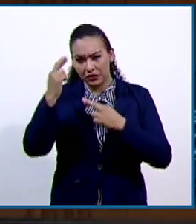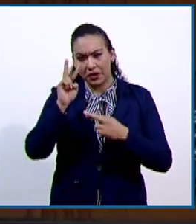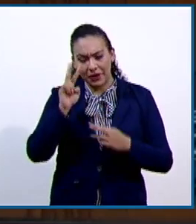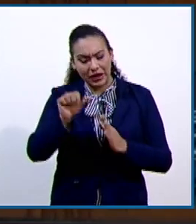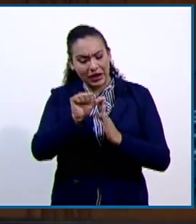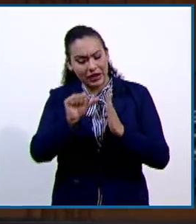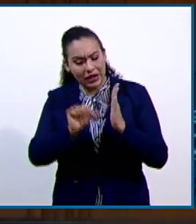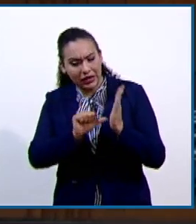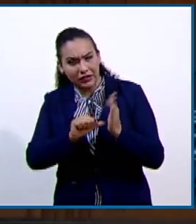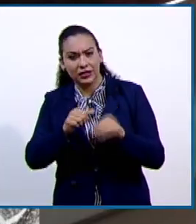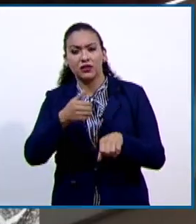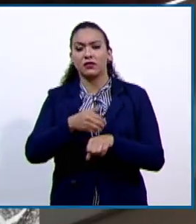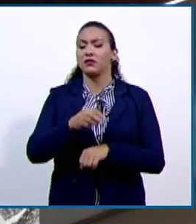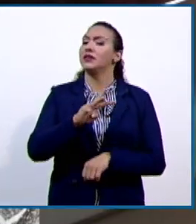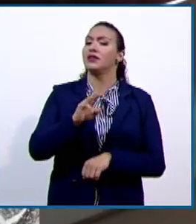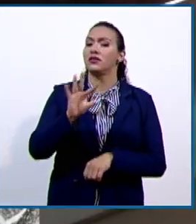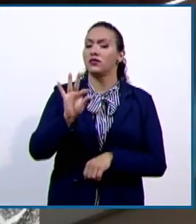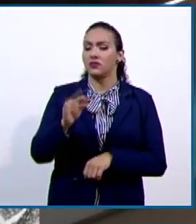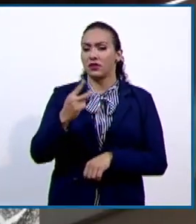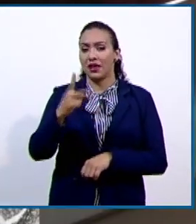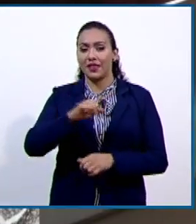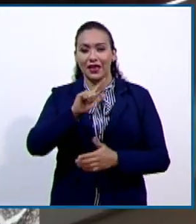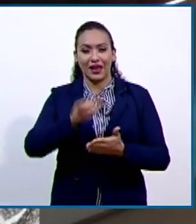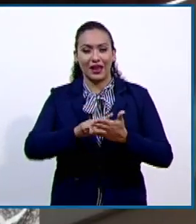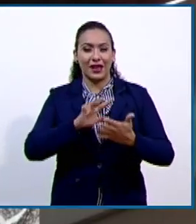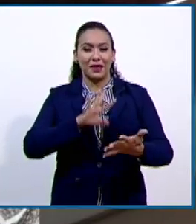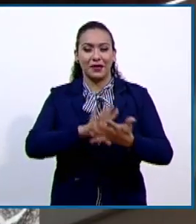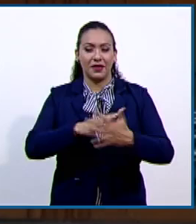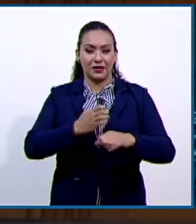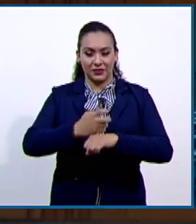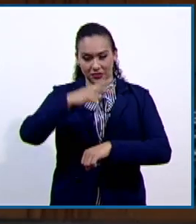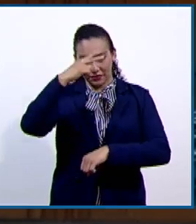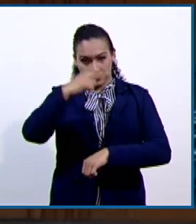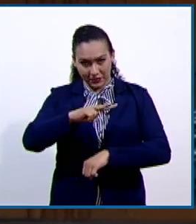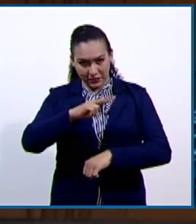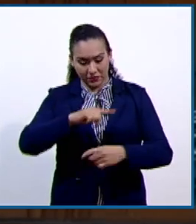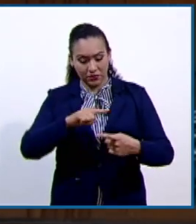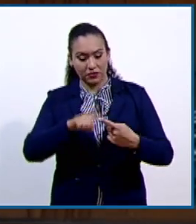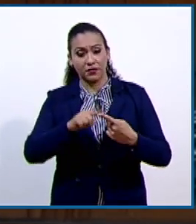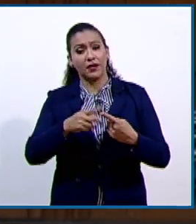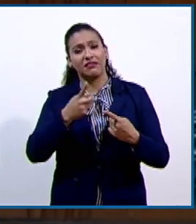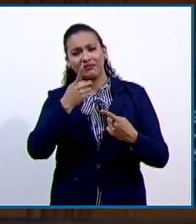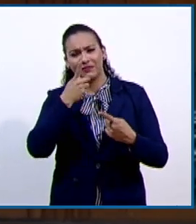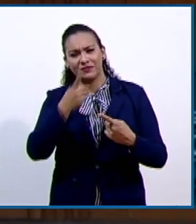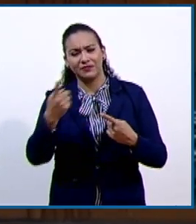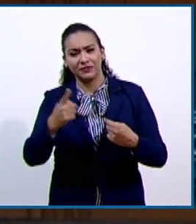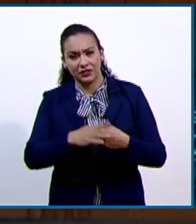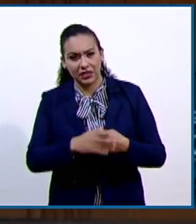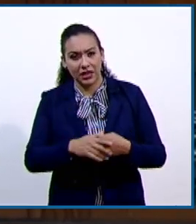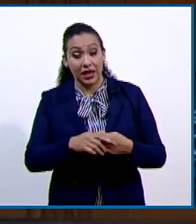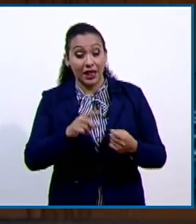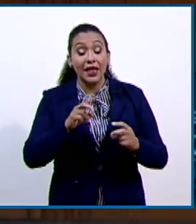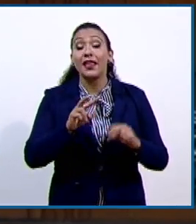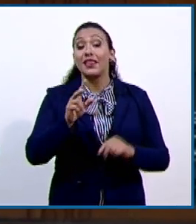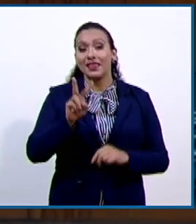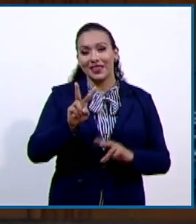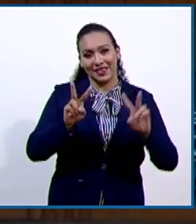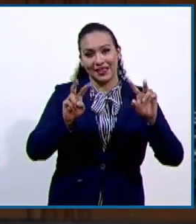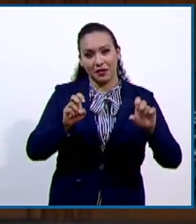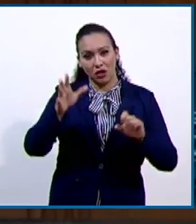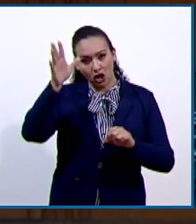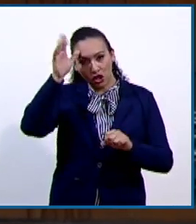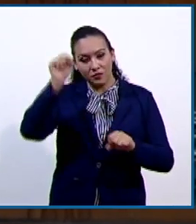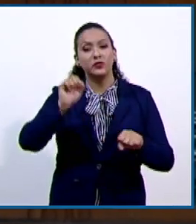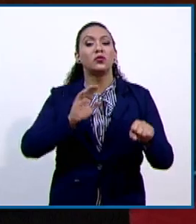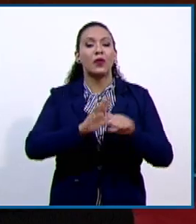artículo 242, fracción quinta del Código Penal del Estado de México en la porción normativa o prisión vitalicia, por ser contraria